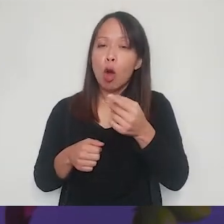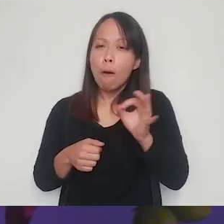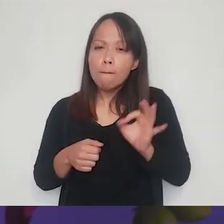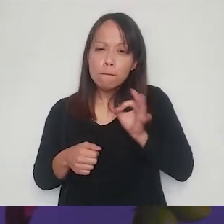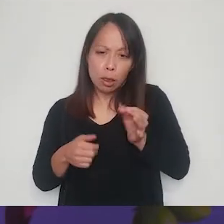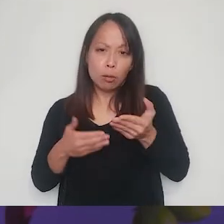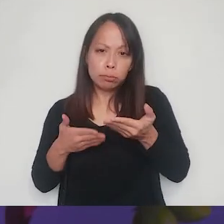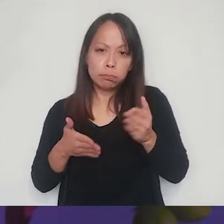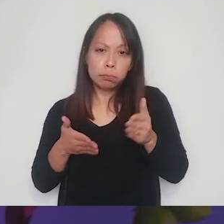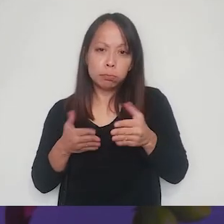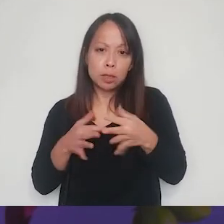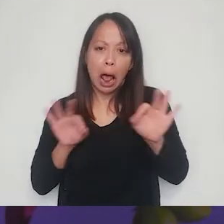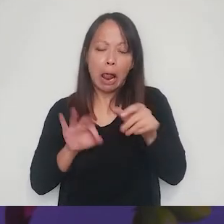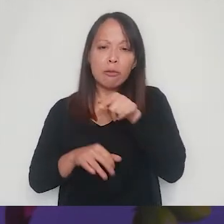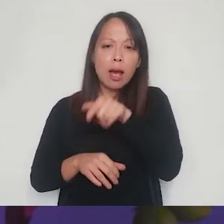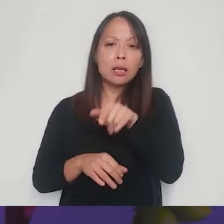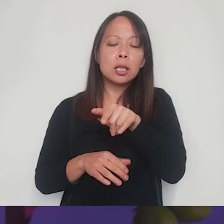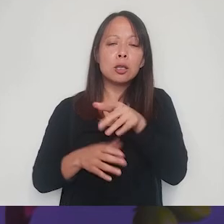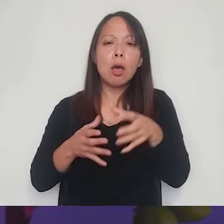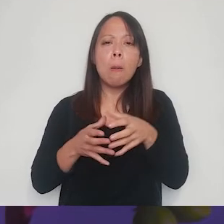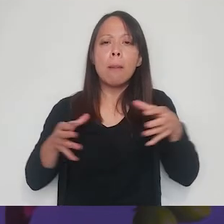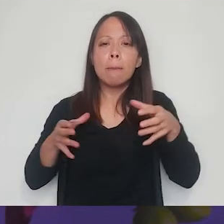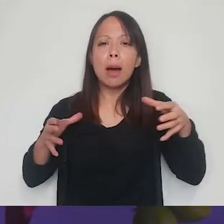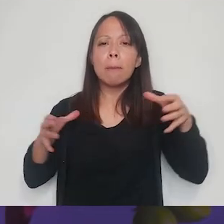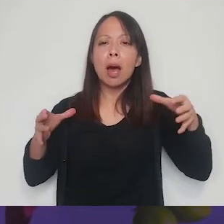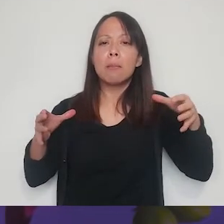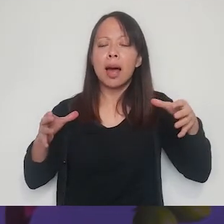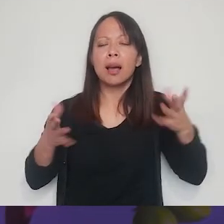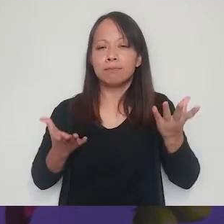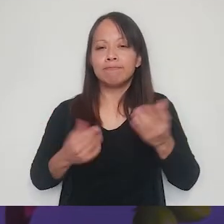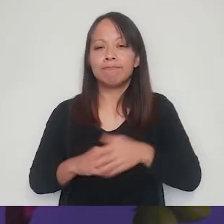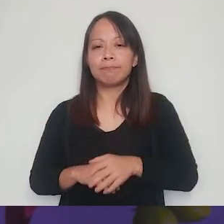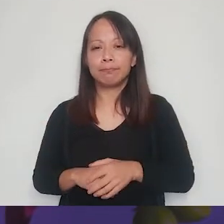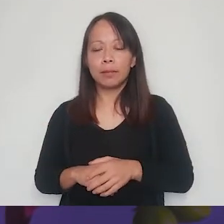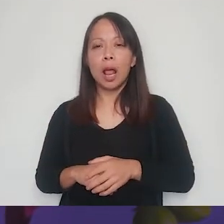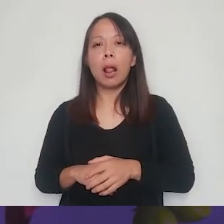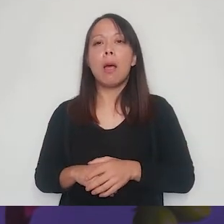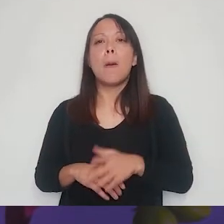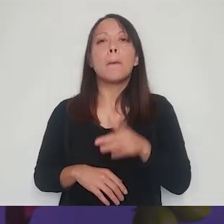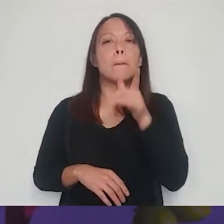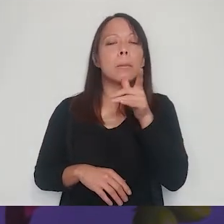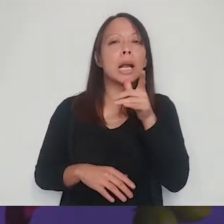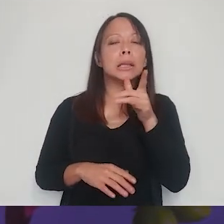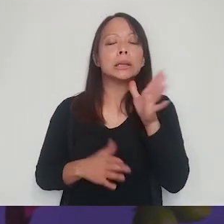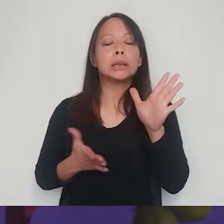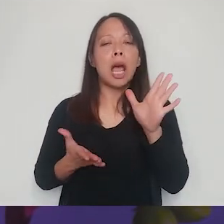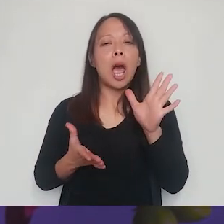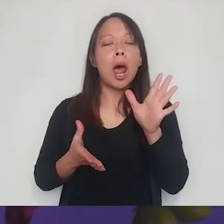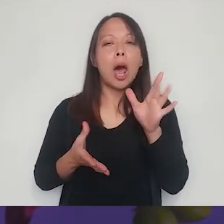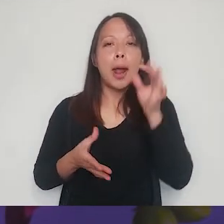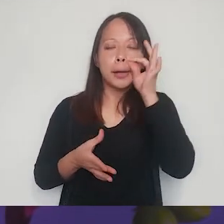son tratados con ambas drogas, que es la curva roja, tienen una ganancia de peso mayor, más cercana a la del